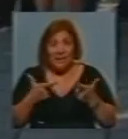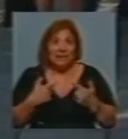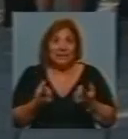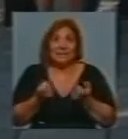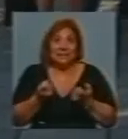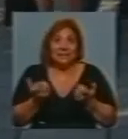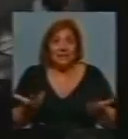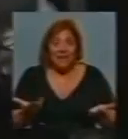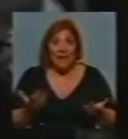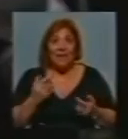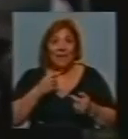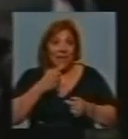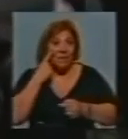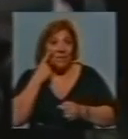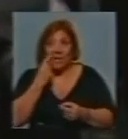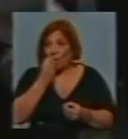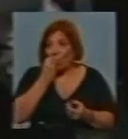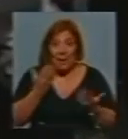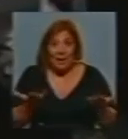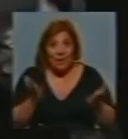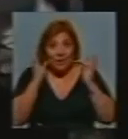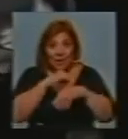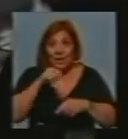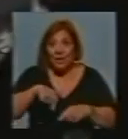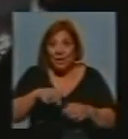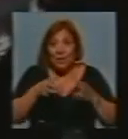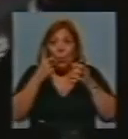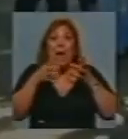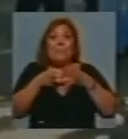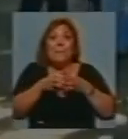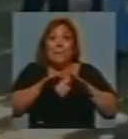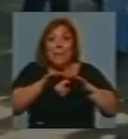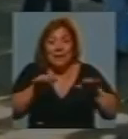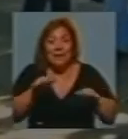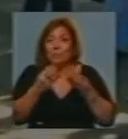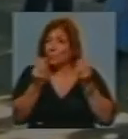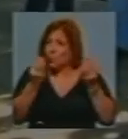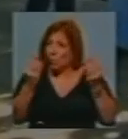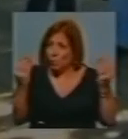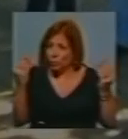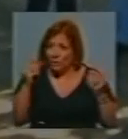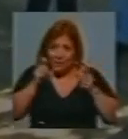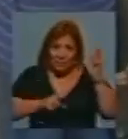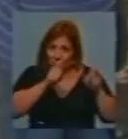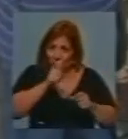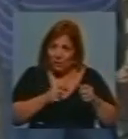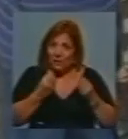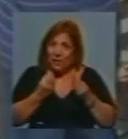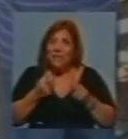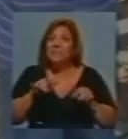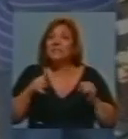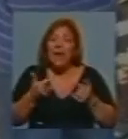necesidades, ¿no? Y son muchísima gente. Como vemos acá, acá vino parte de la gente, pero digo, son mucha gente. Mucha gente, digo, hay que hacer algo